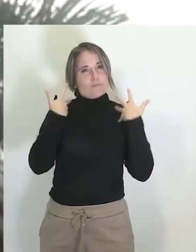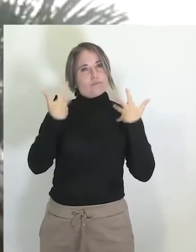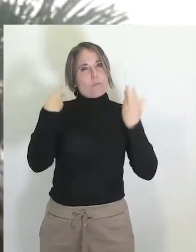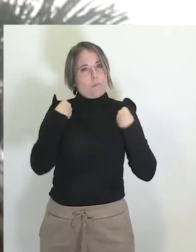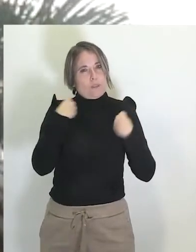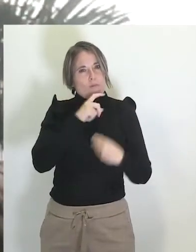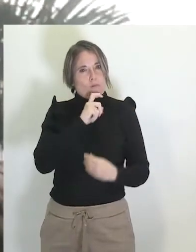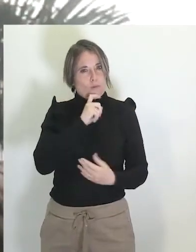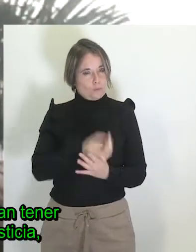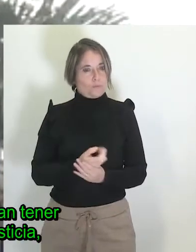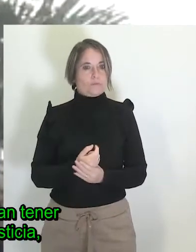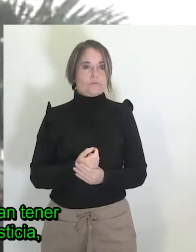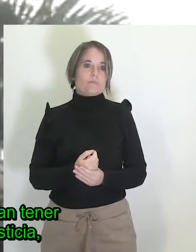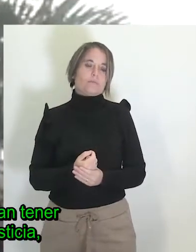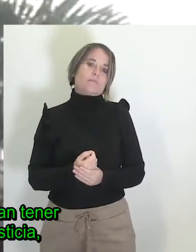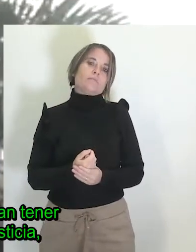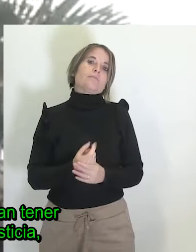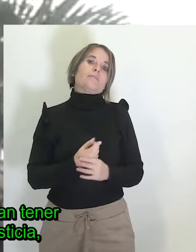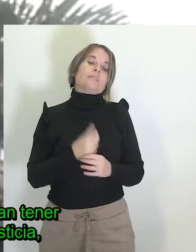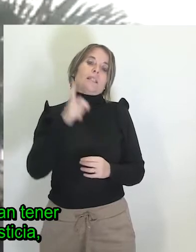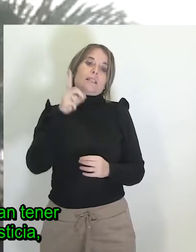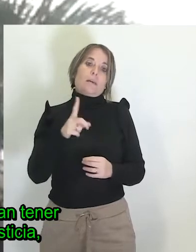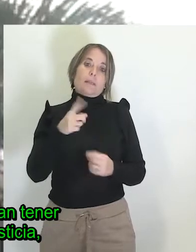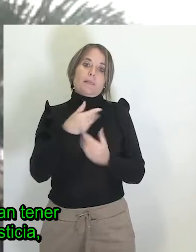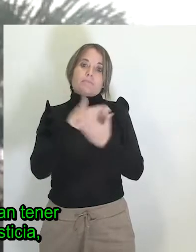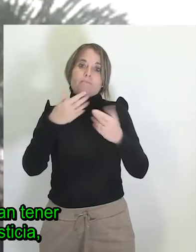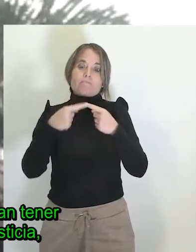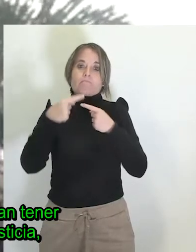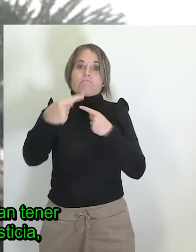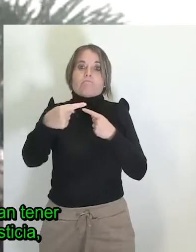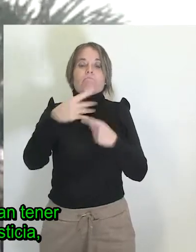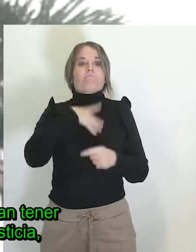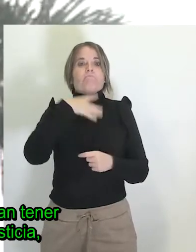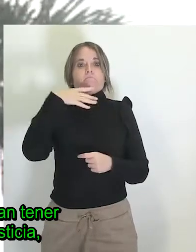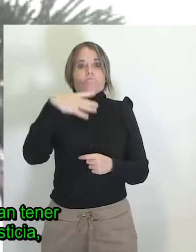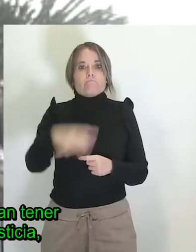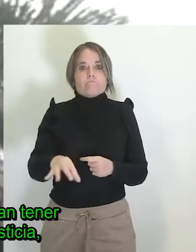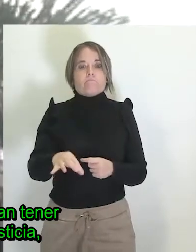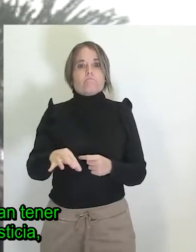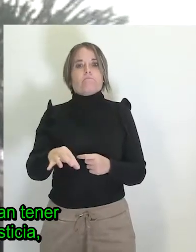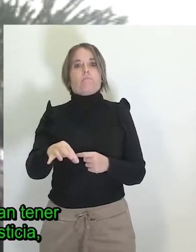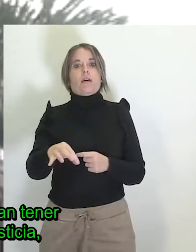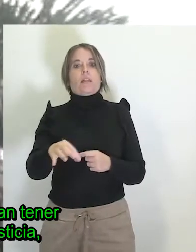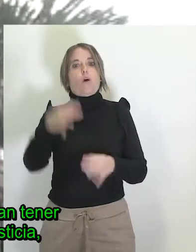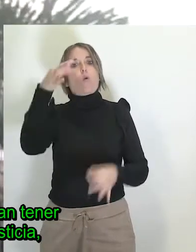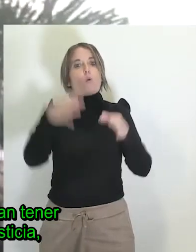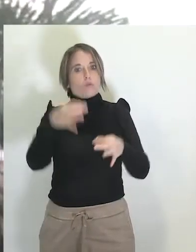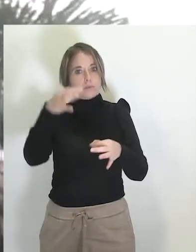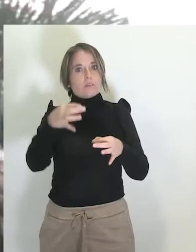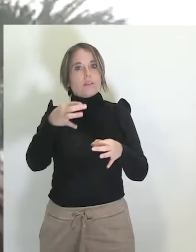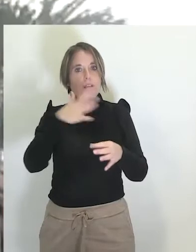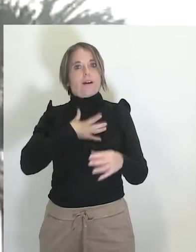vivido, ¿verdad? Y que además las víctimas puedan tener la posibilidad de acceder a la